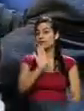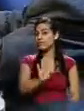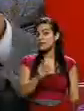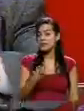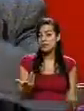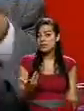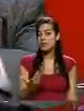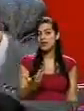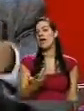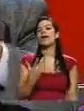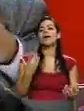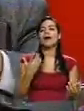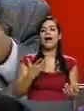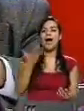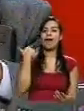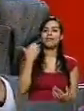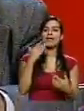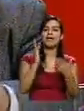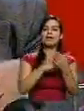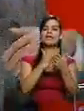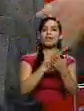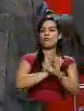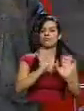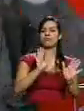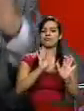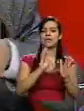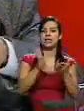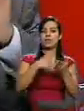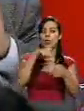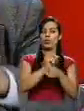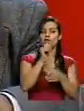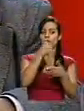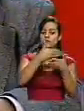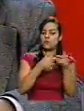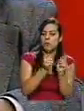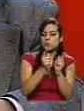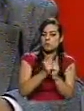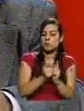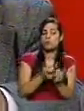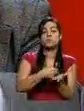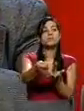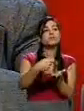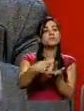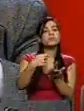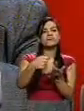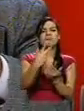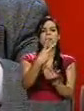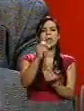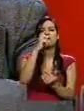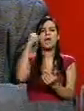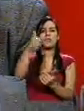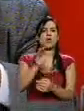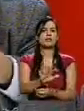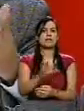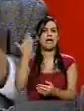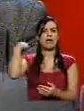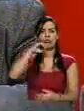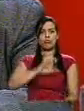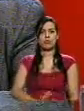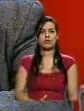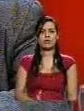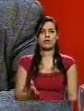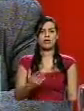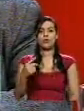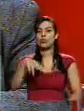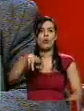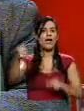que se repetían y se reeditaban durante 20, 30 años y que poco íbamos a un